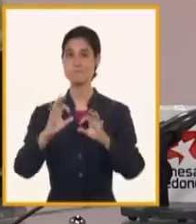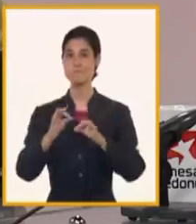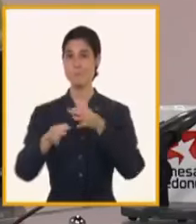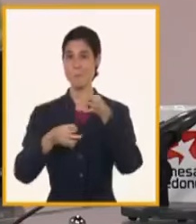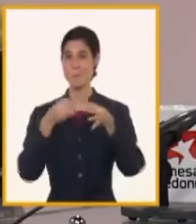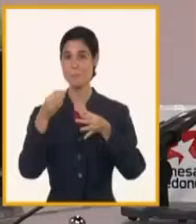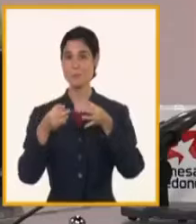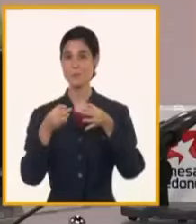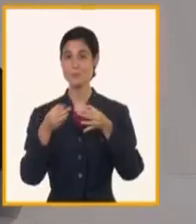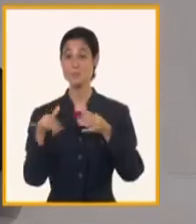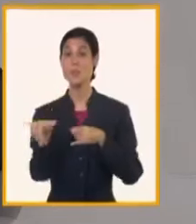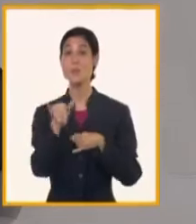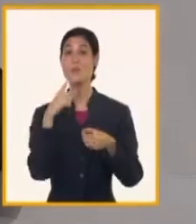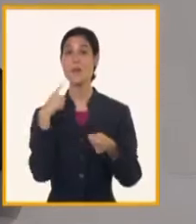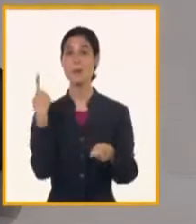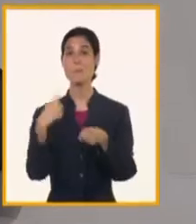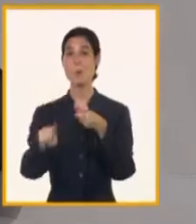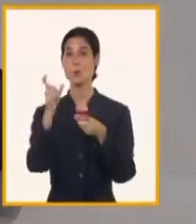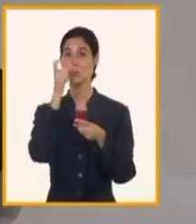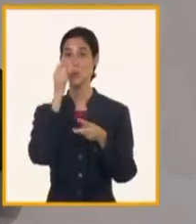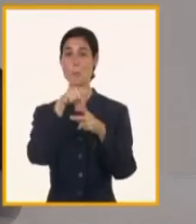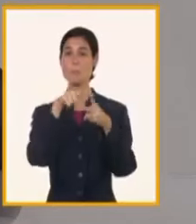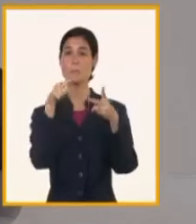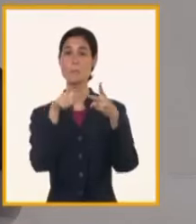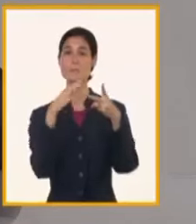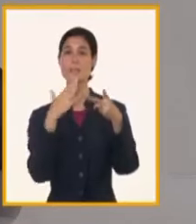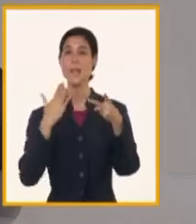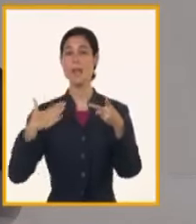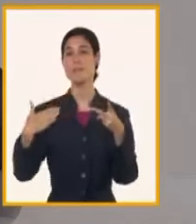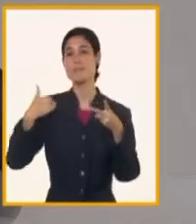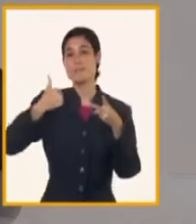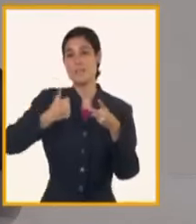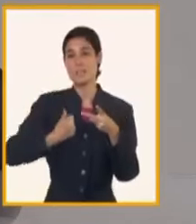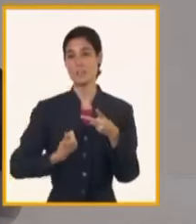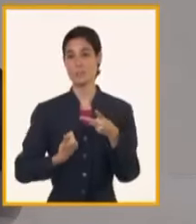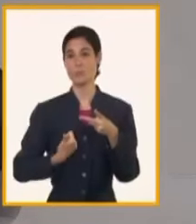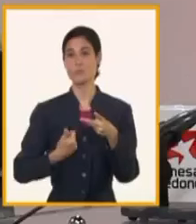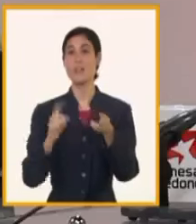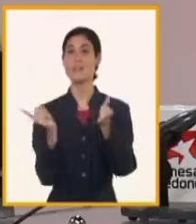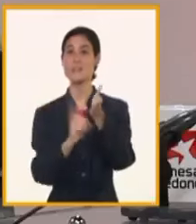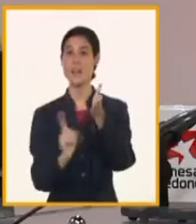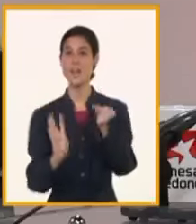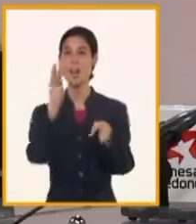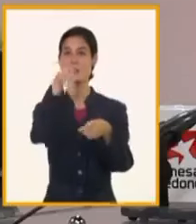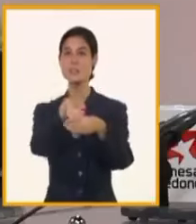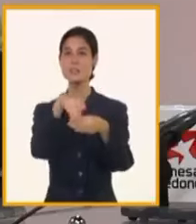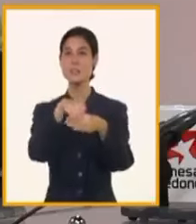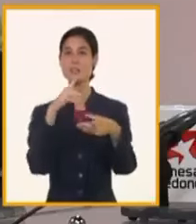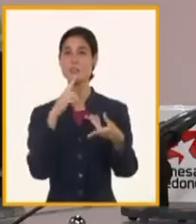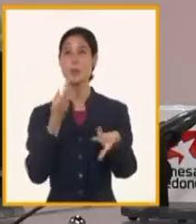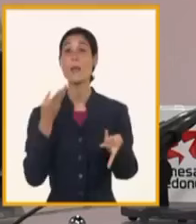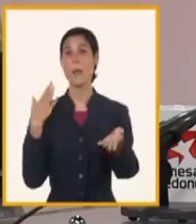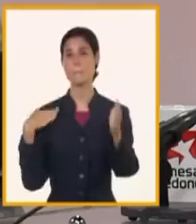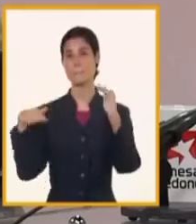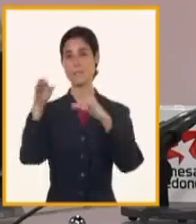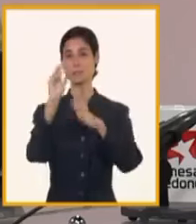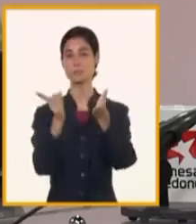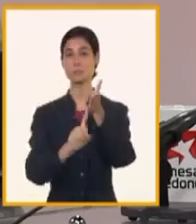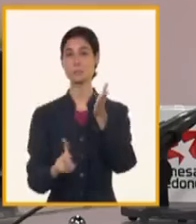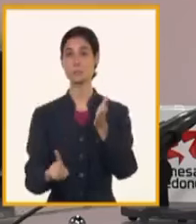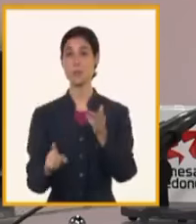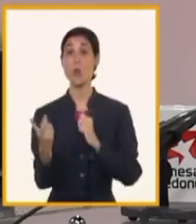rosel guerra campaña director de energías renovables del propio Ministerio de energía y mina bienvenido gracias por